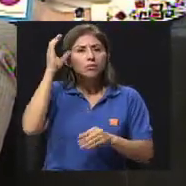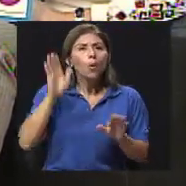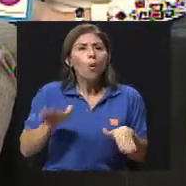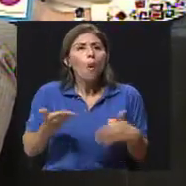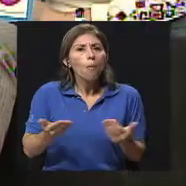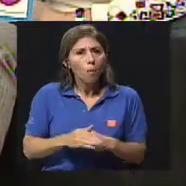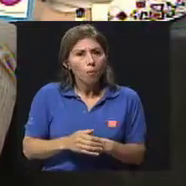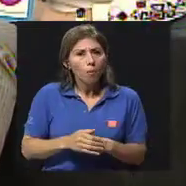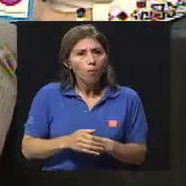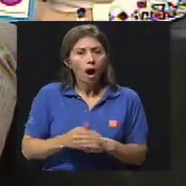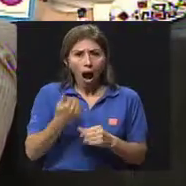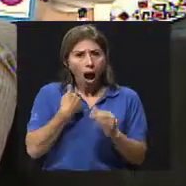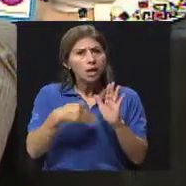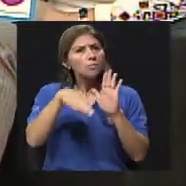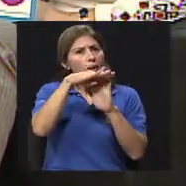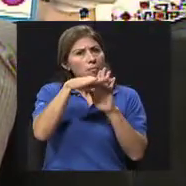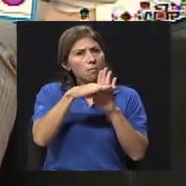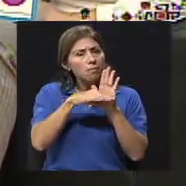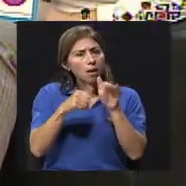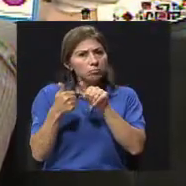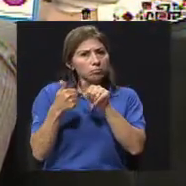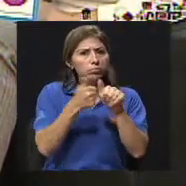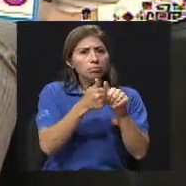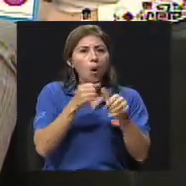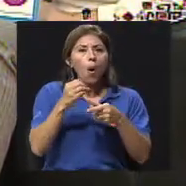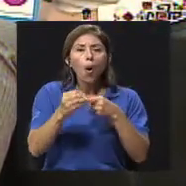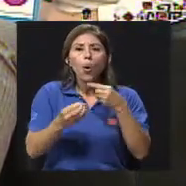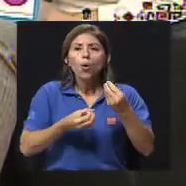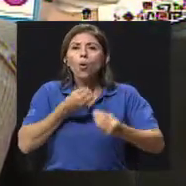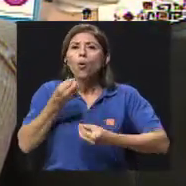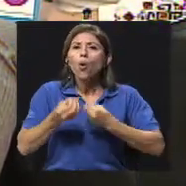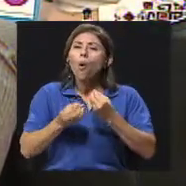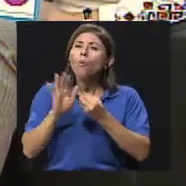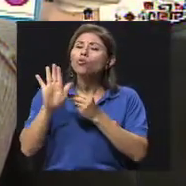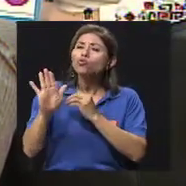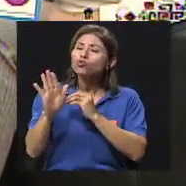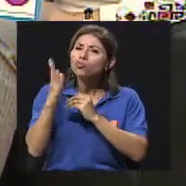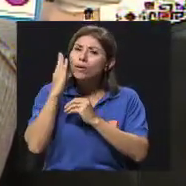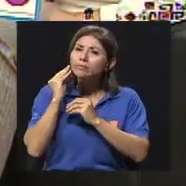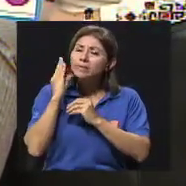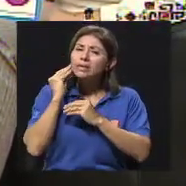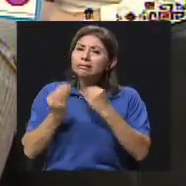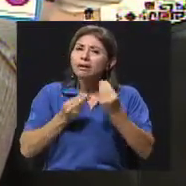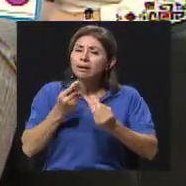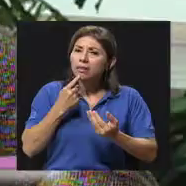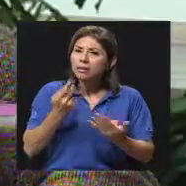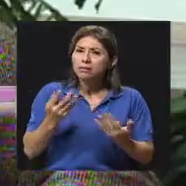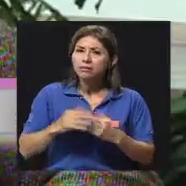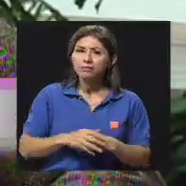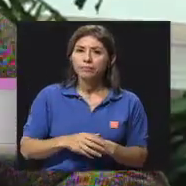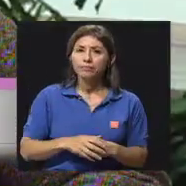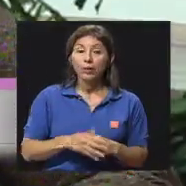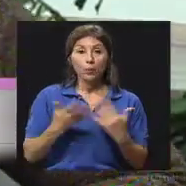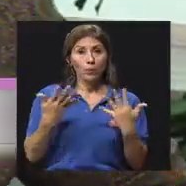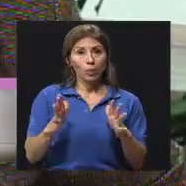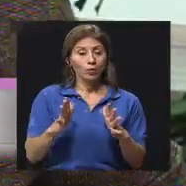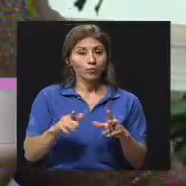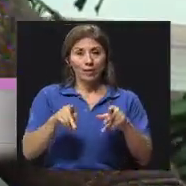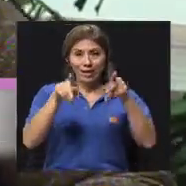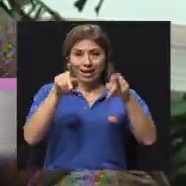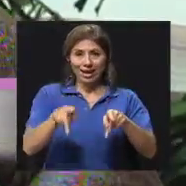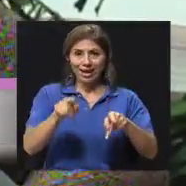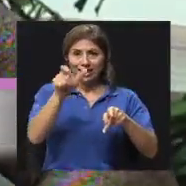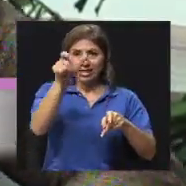alguna receta o...? ¿O qué es lo que dicta, digamos, desde su expertise este entrenamiento? Al niño primero, al